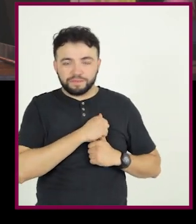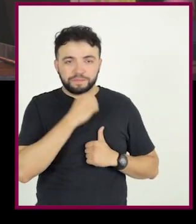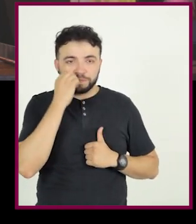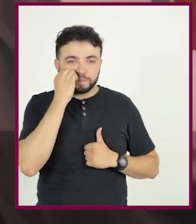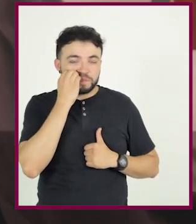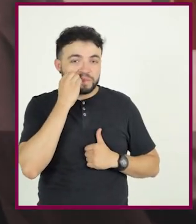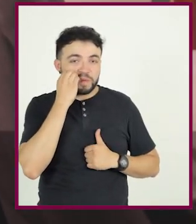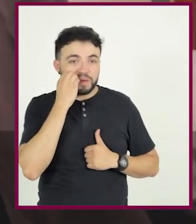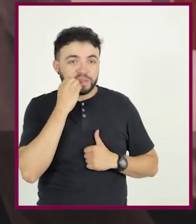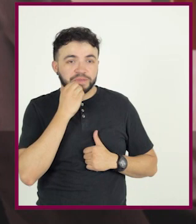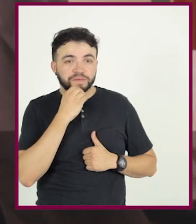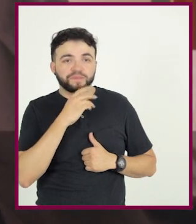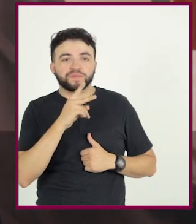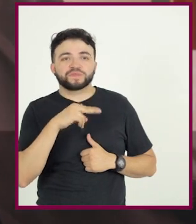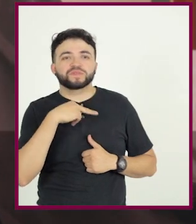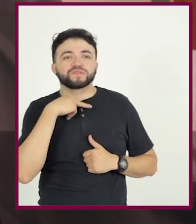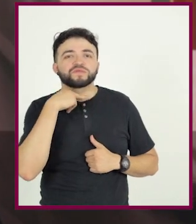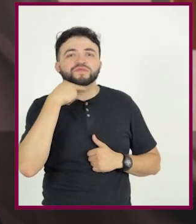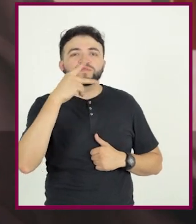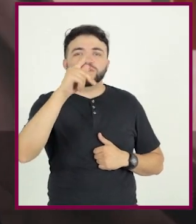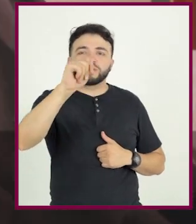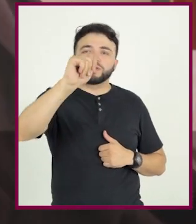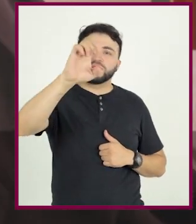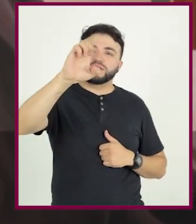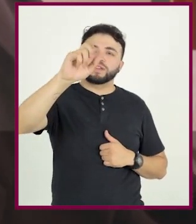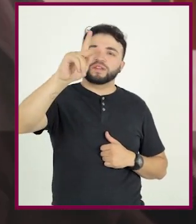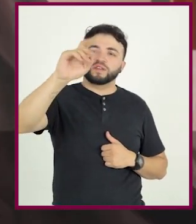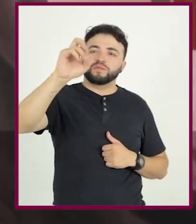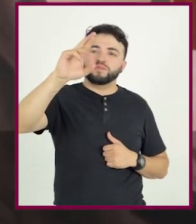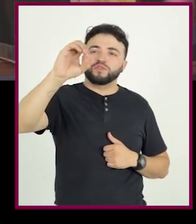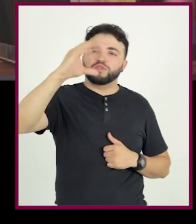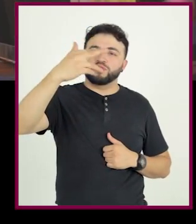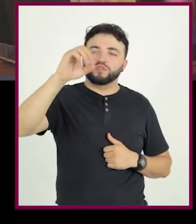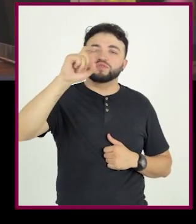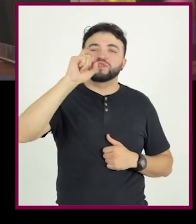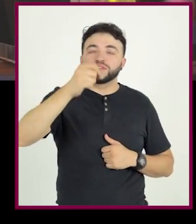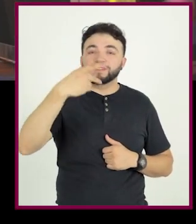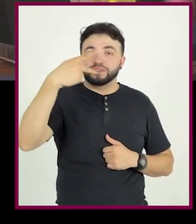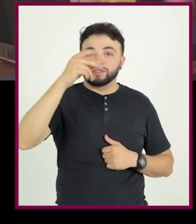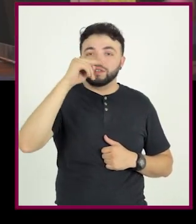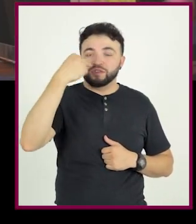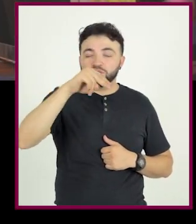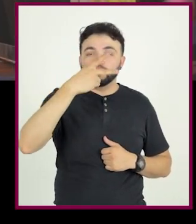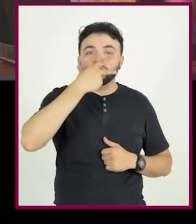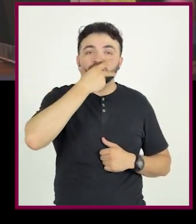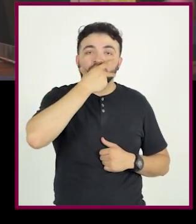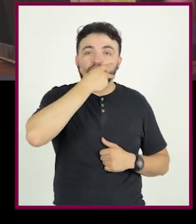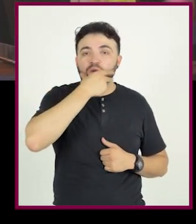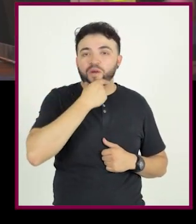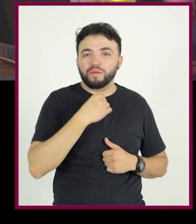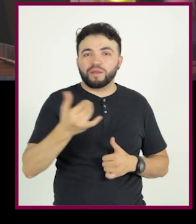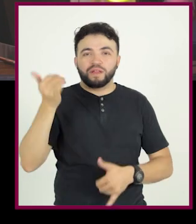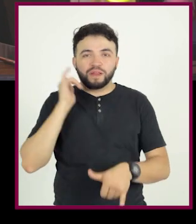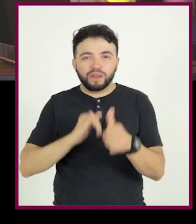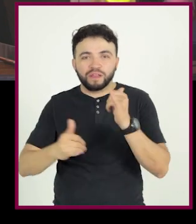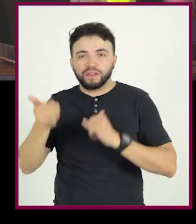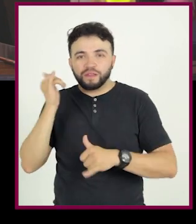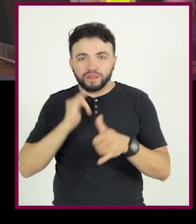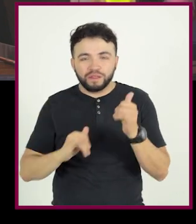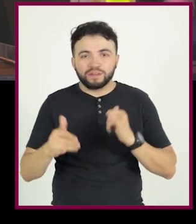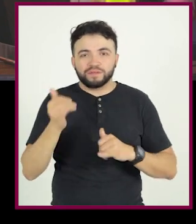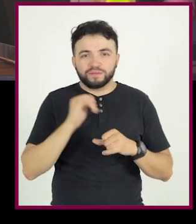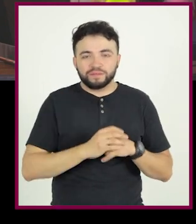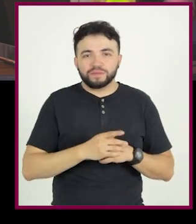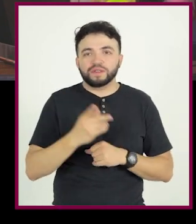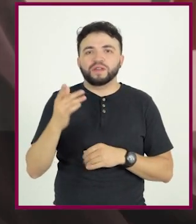de la Lengua, la voz T por 8 se refiere al alcohólico indigente. Se cree que su origen apareció de la costumbre de beber